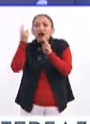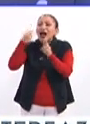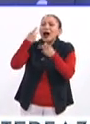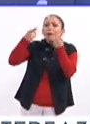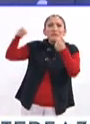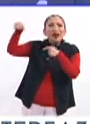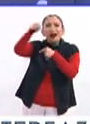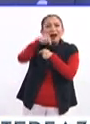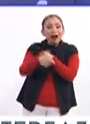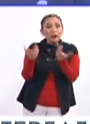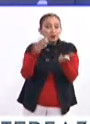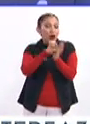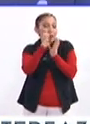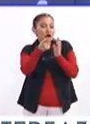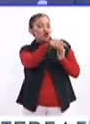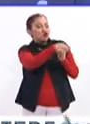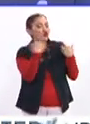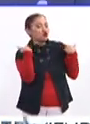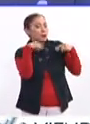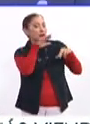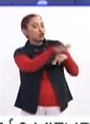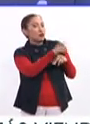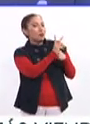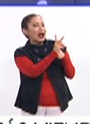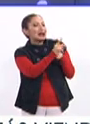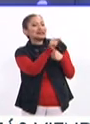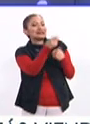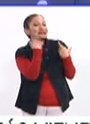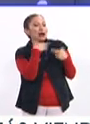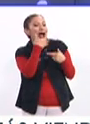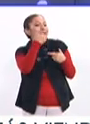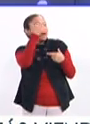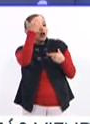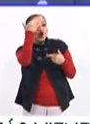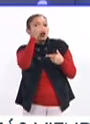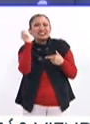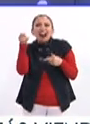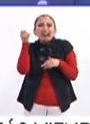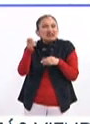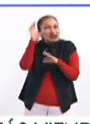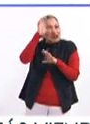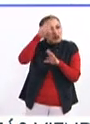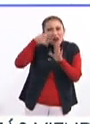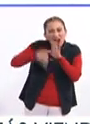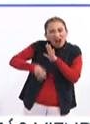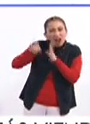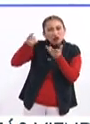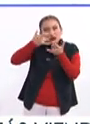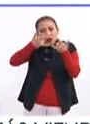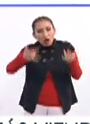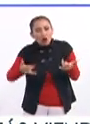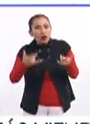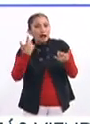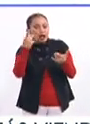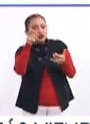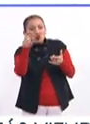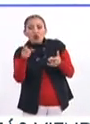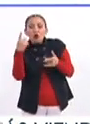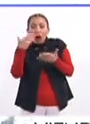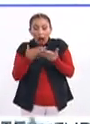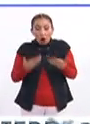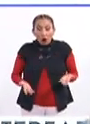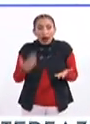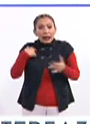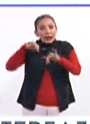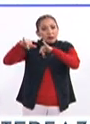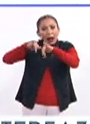a partir de si les toca representar una nación, pues a lo mejor árabe, que no conocemos muy bien su cultura, su historia, su presente, su